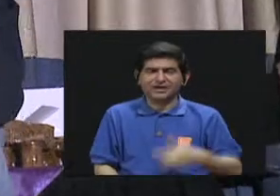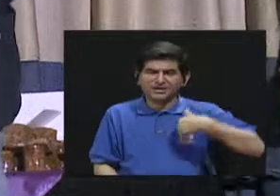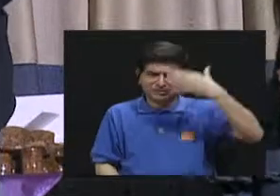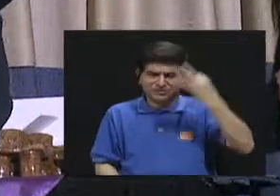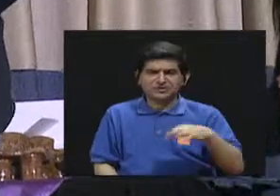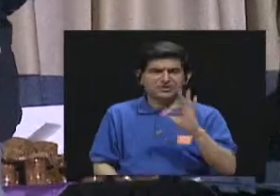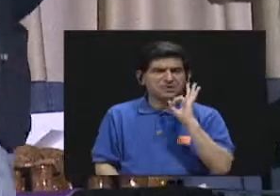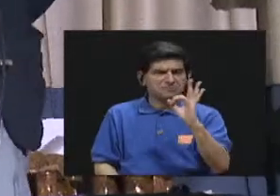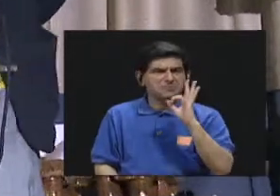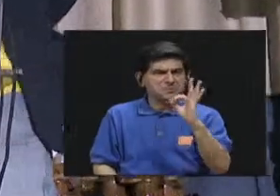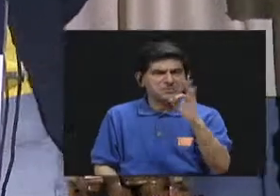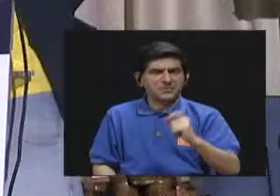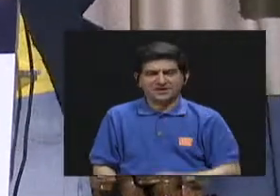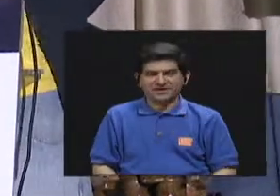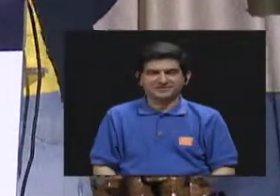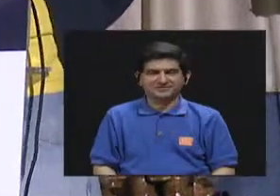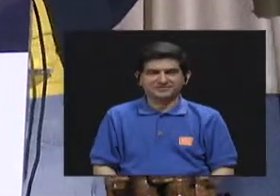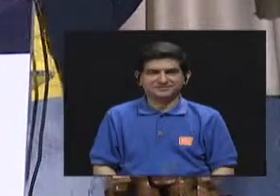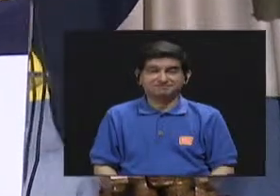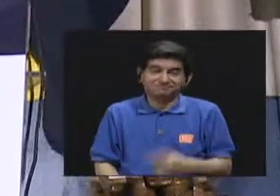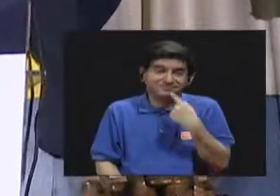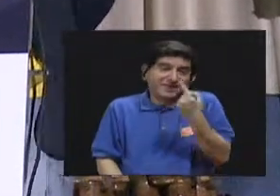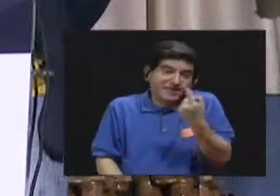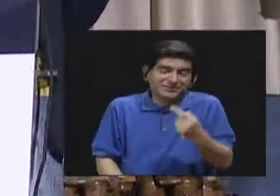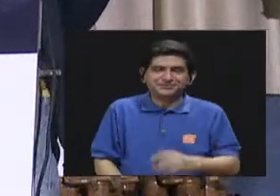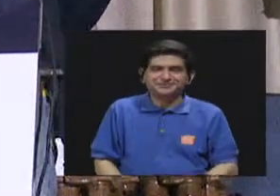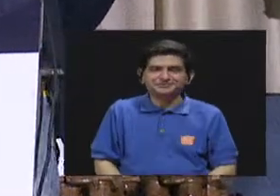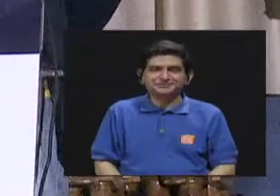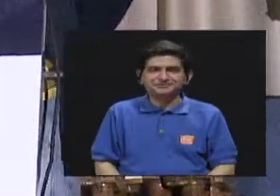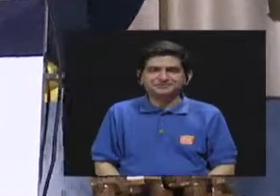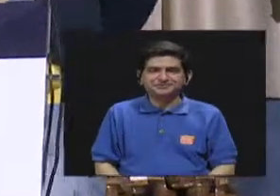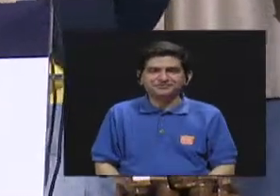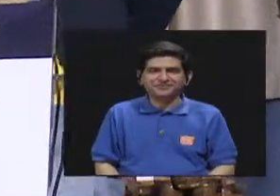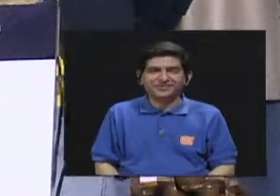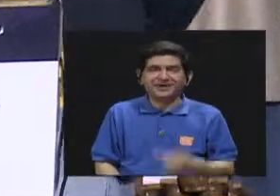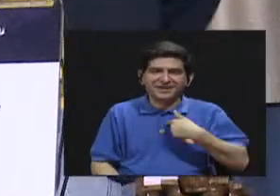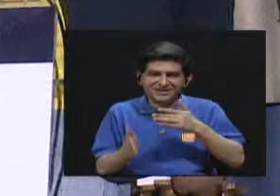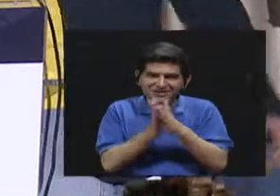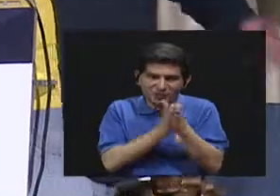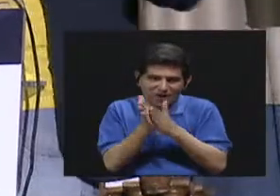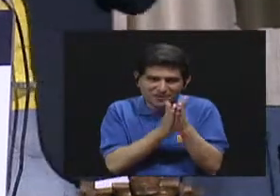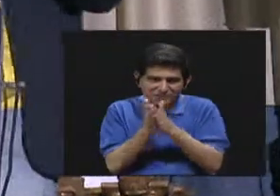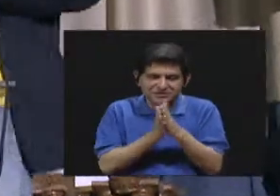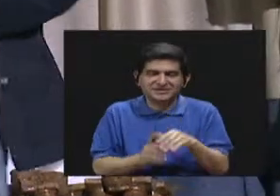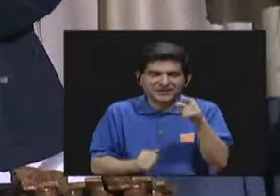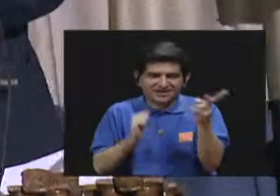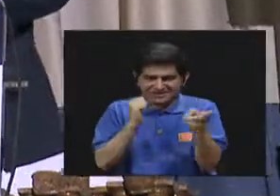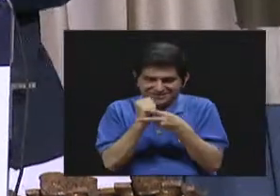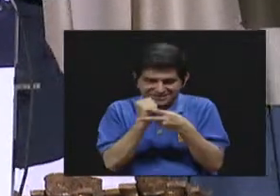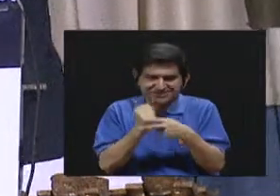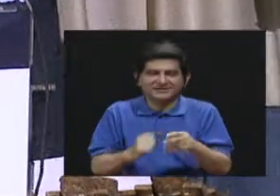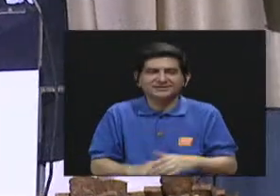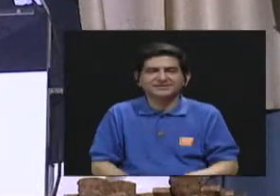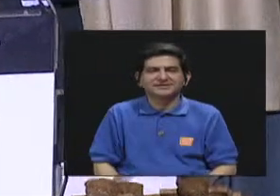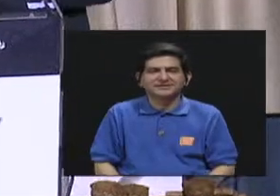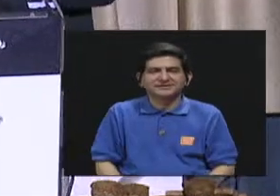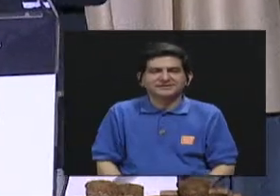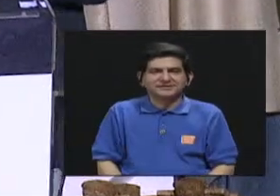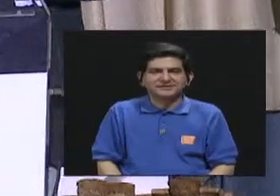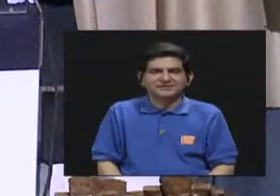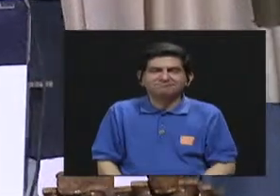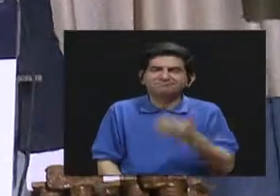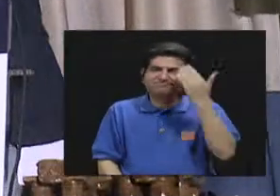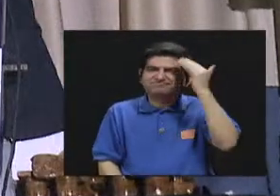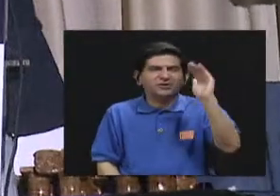está muy tuanis, ¿no? Digo. Y nada, quiero aprovechar esta ocasión para... no